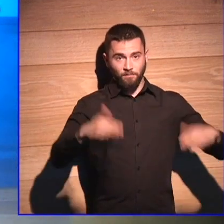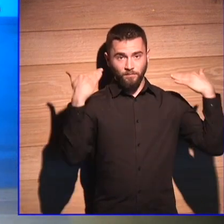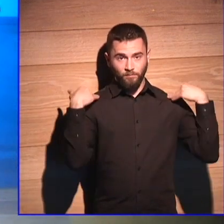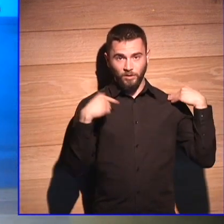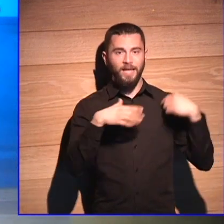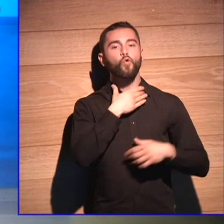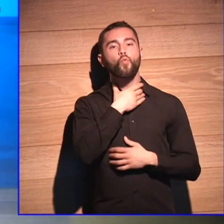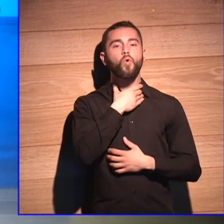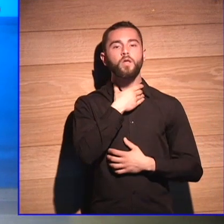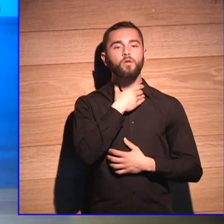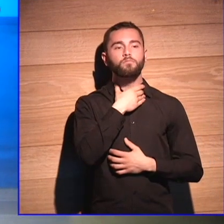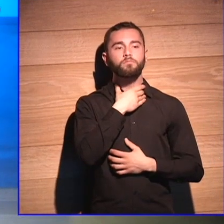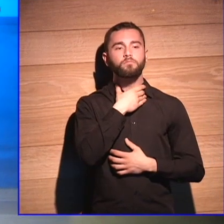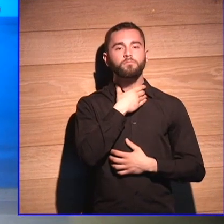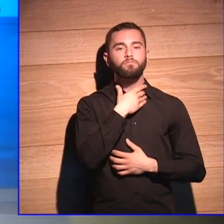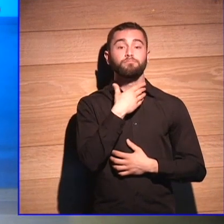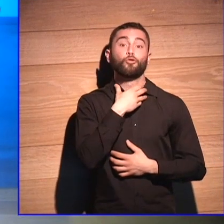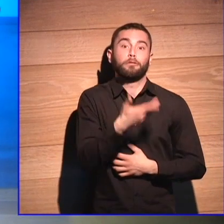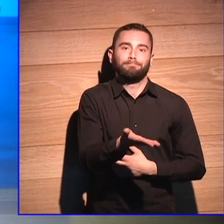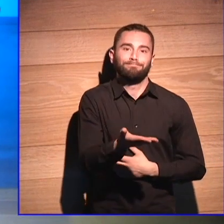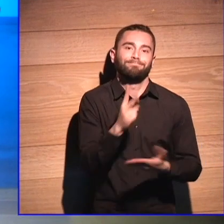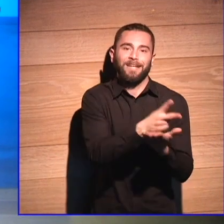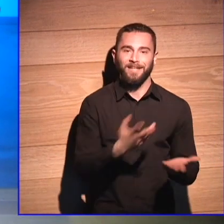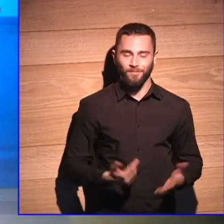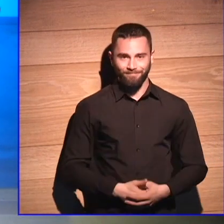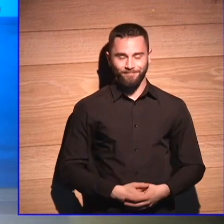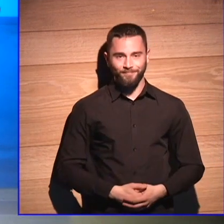cuello en esta investigación.